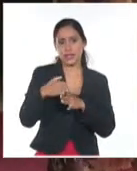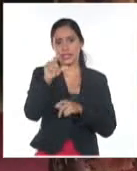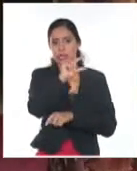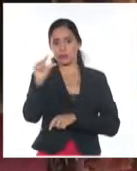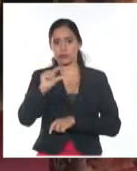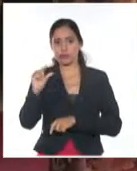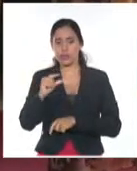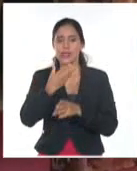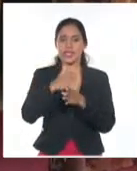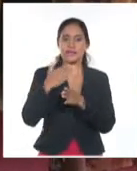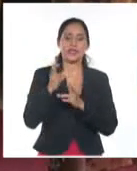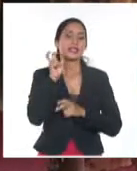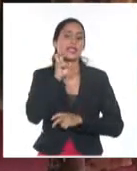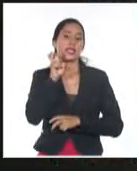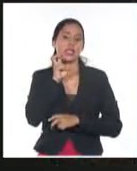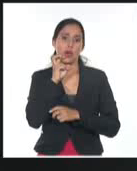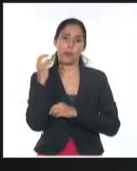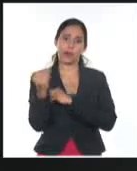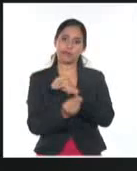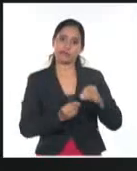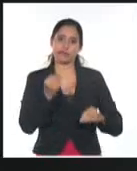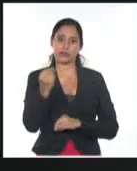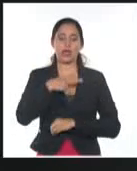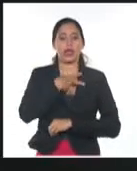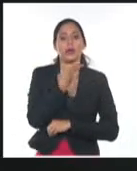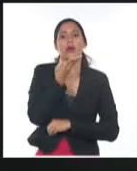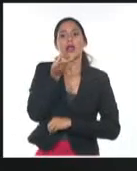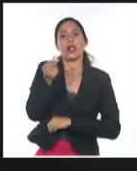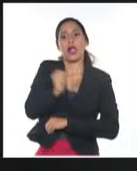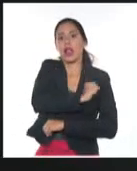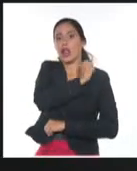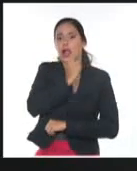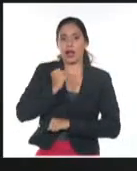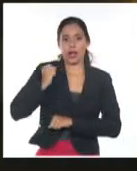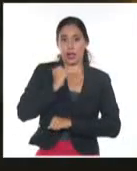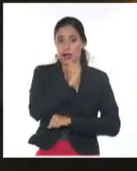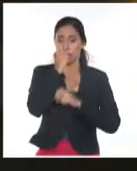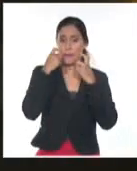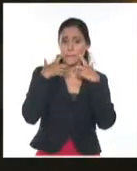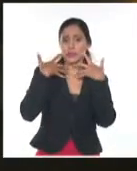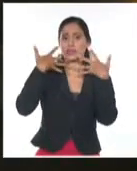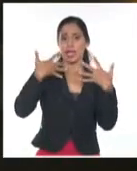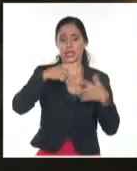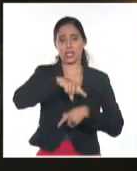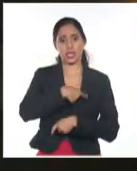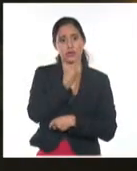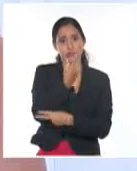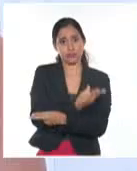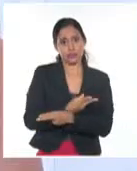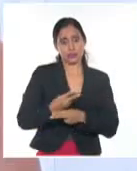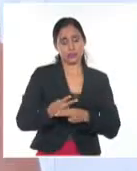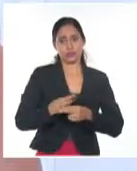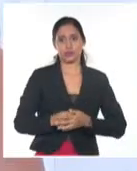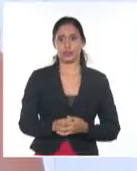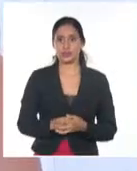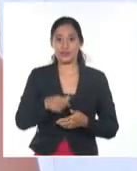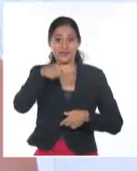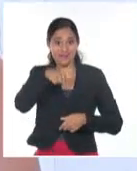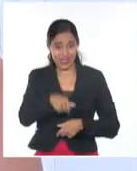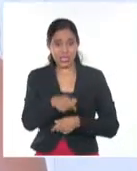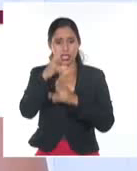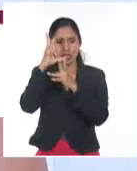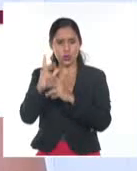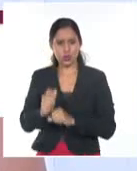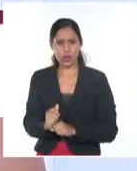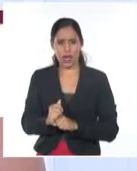idiomas y transitar musicalmente por diversos estilos, épocas y compositores. Esto es el resultado de mucho estudio,